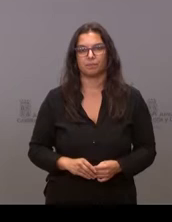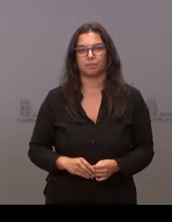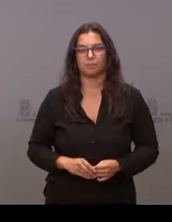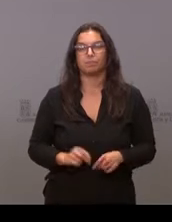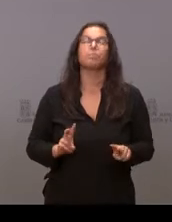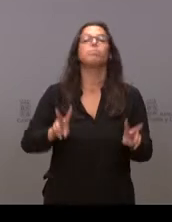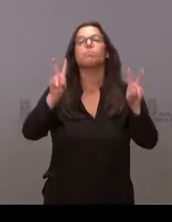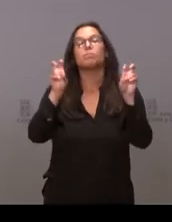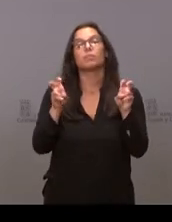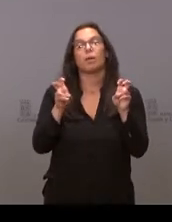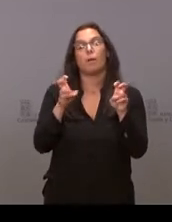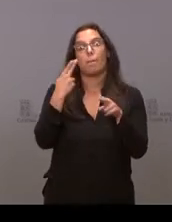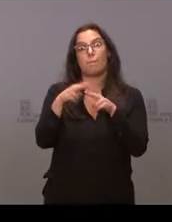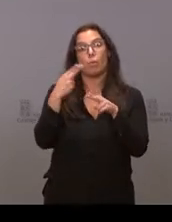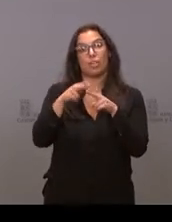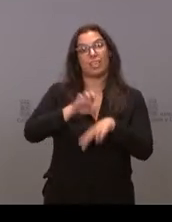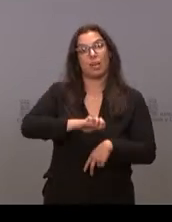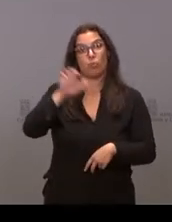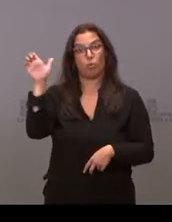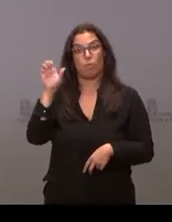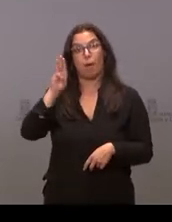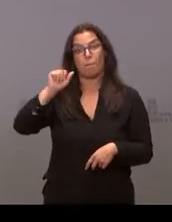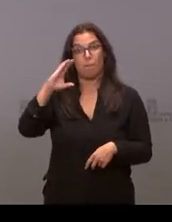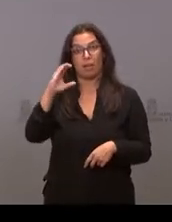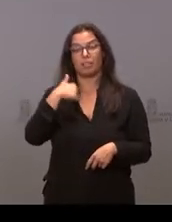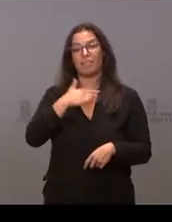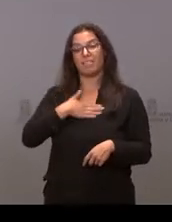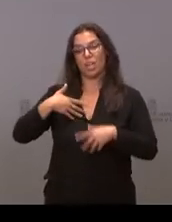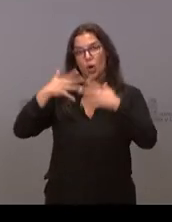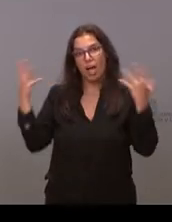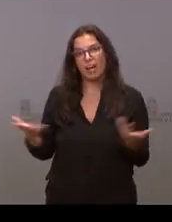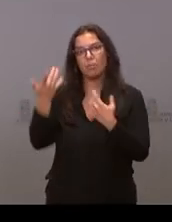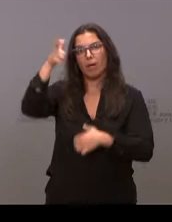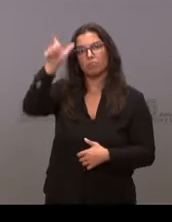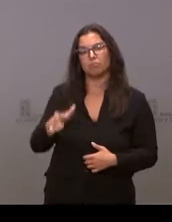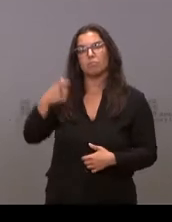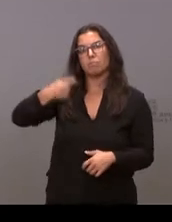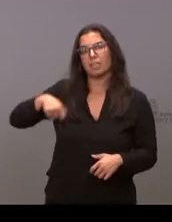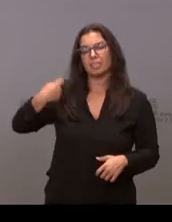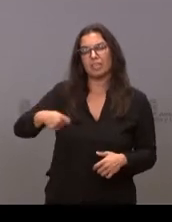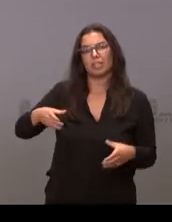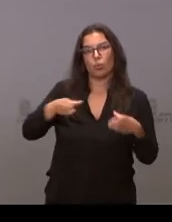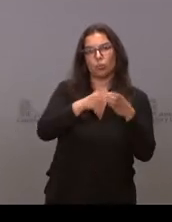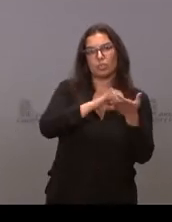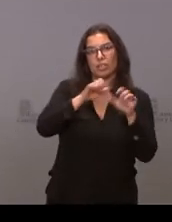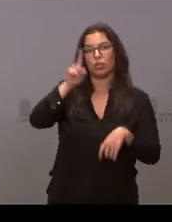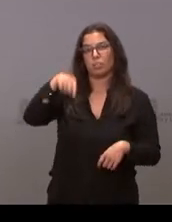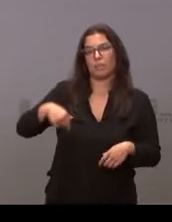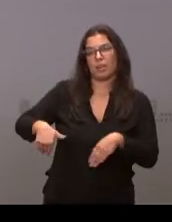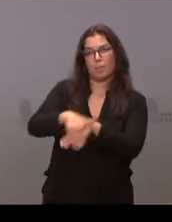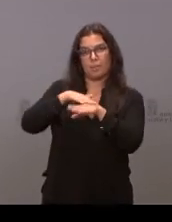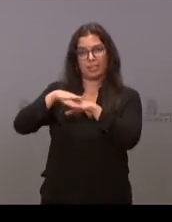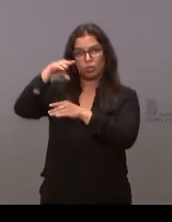Respecto a la política agraria común, yo quiero animar al presidente de la Junta de Castilla y León y al propio ministro del Gobierno de España de